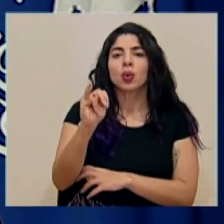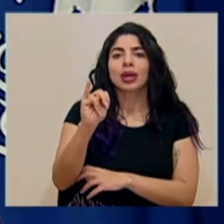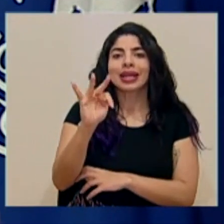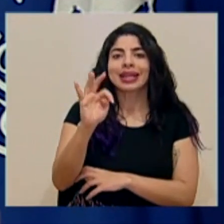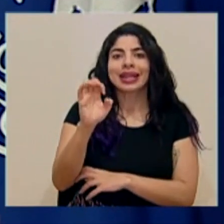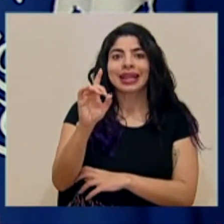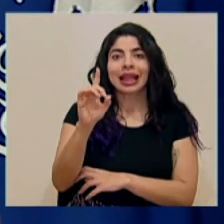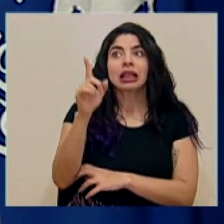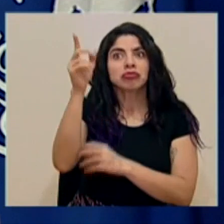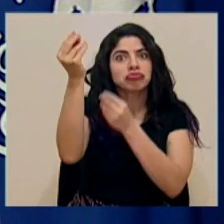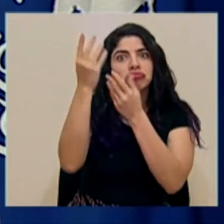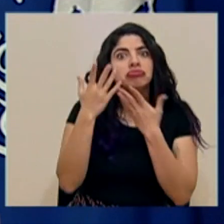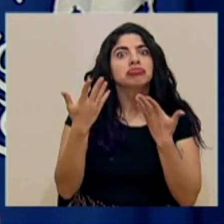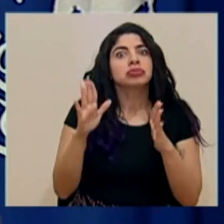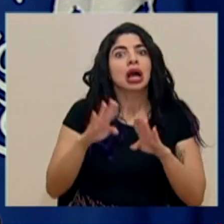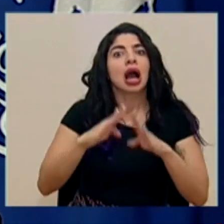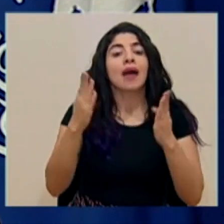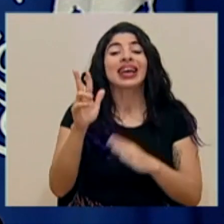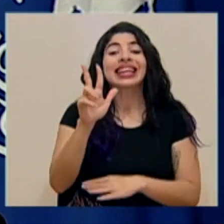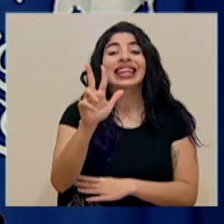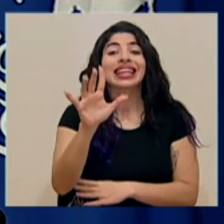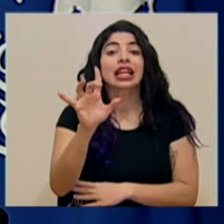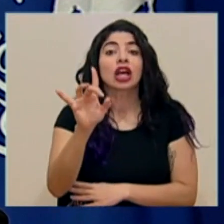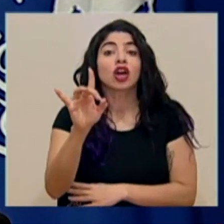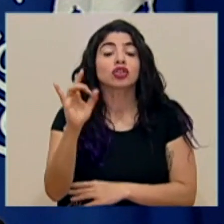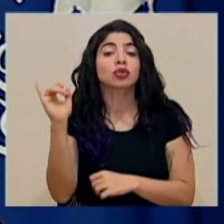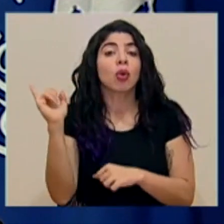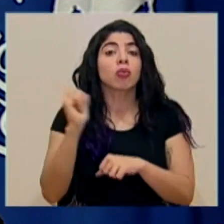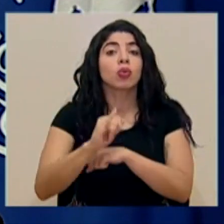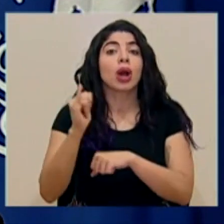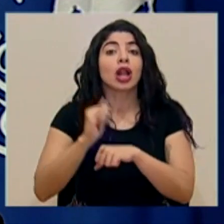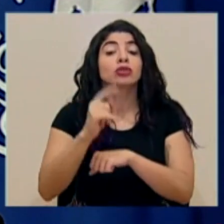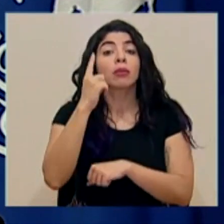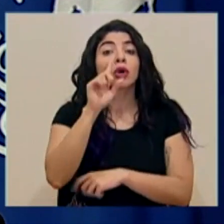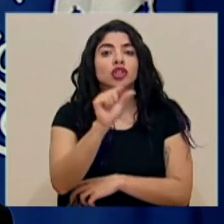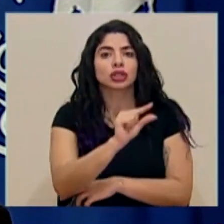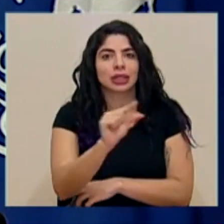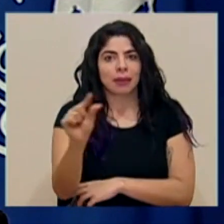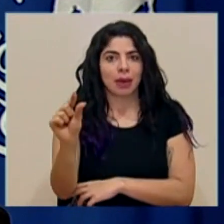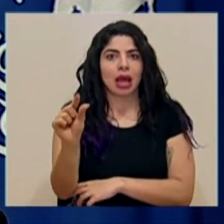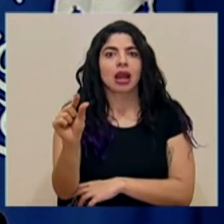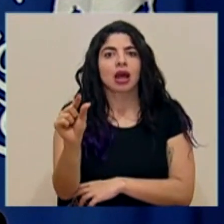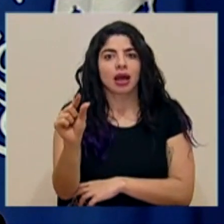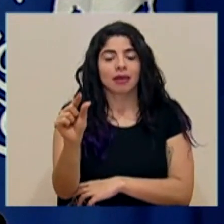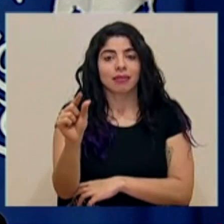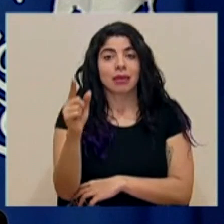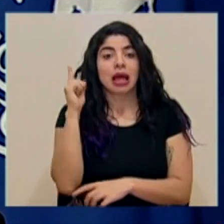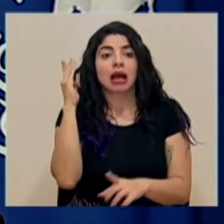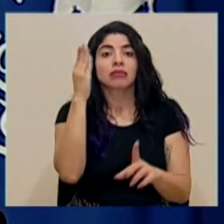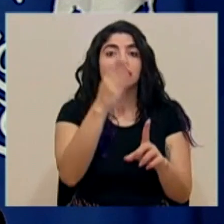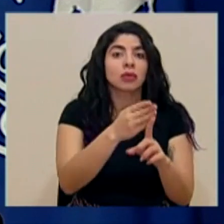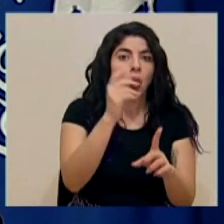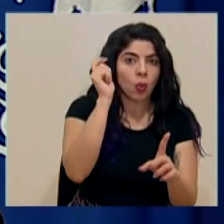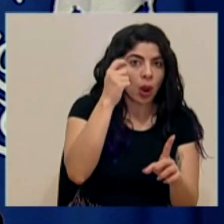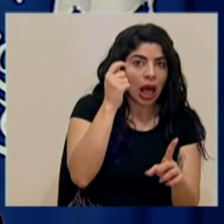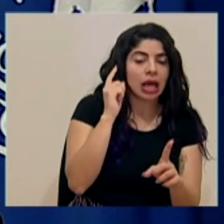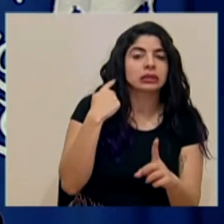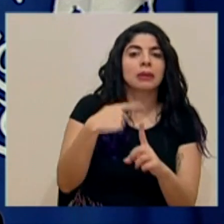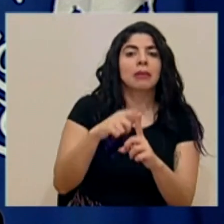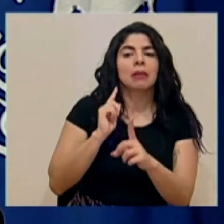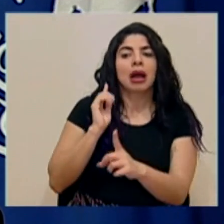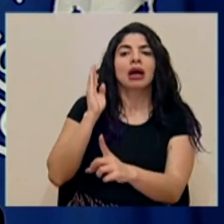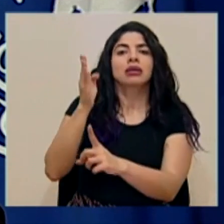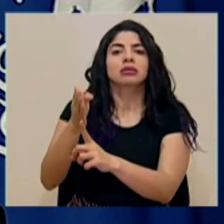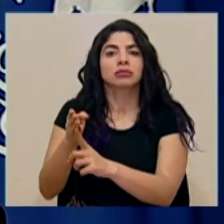han anunciado la reactivación de hasta 38 vuelos semanales directos tanto a Guanacaste como al aeropuerto Santa